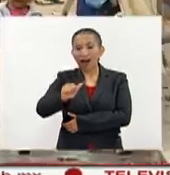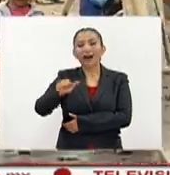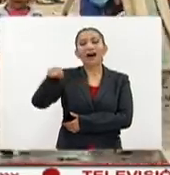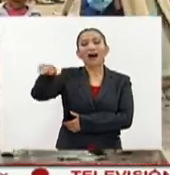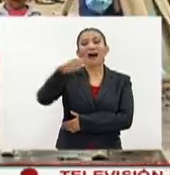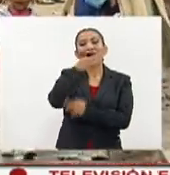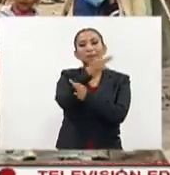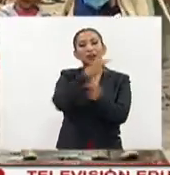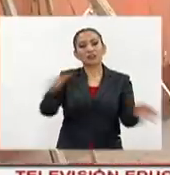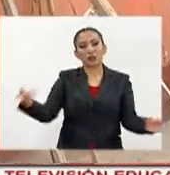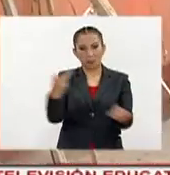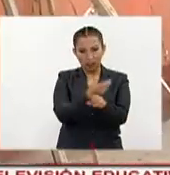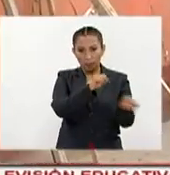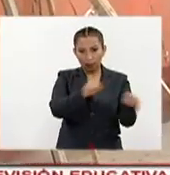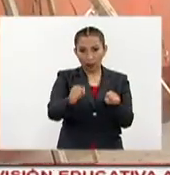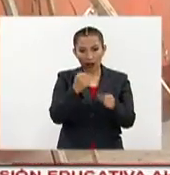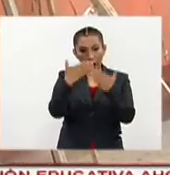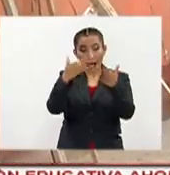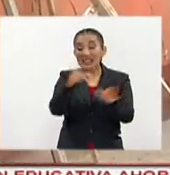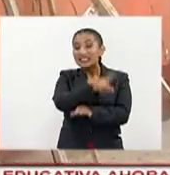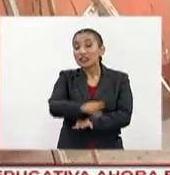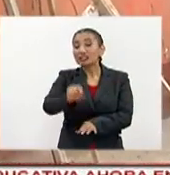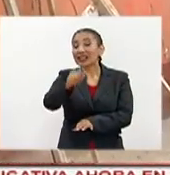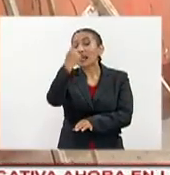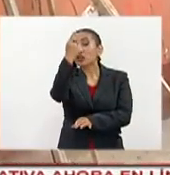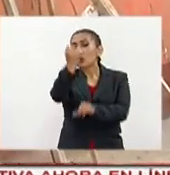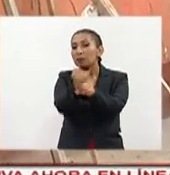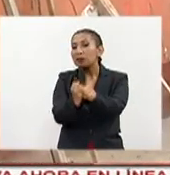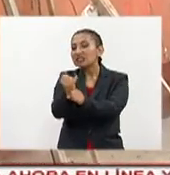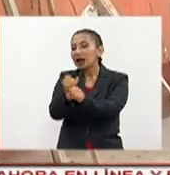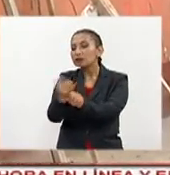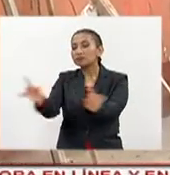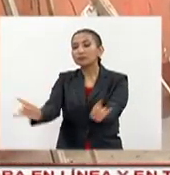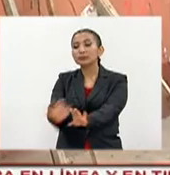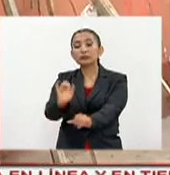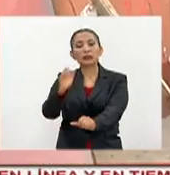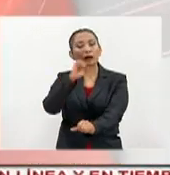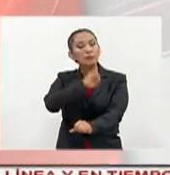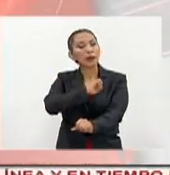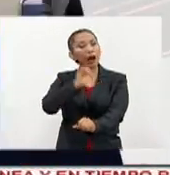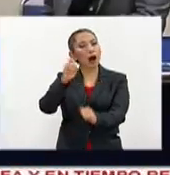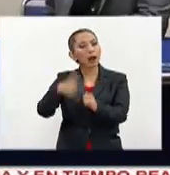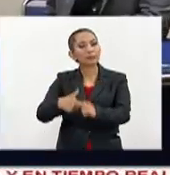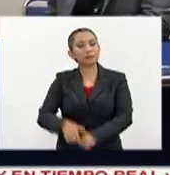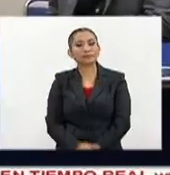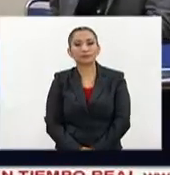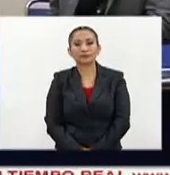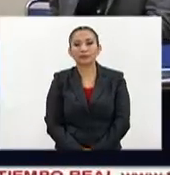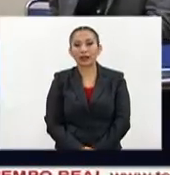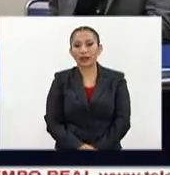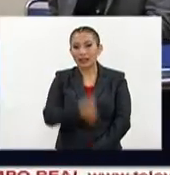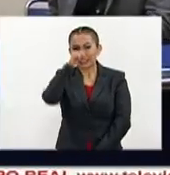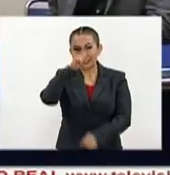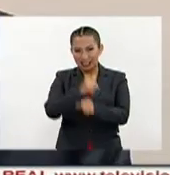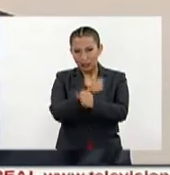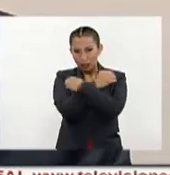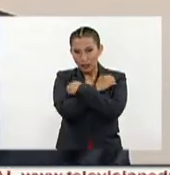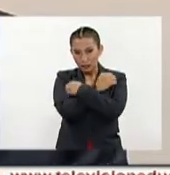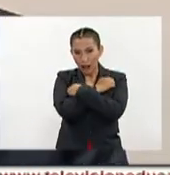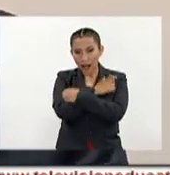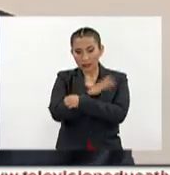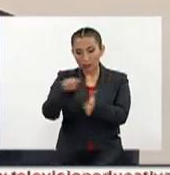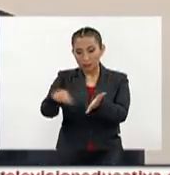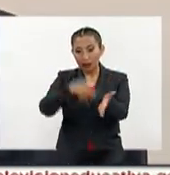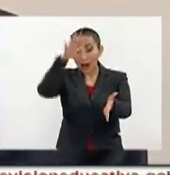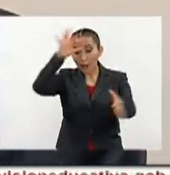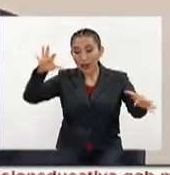Mancera, informó que tras el sismo hay abiertas 171 carpetas de investigación. La Secretaría de Educación Pública